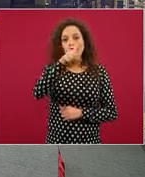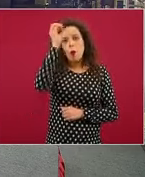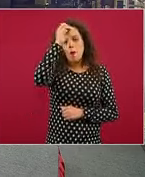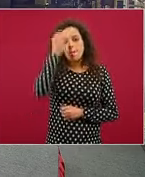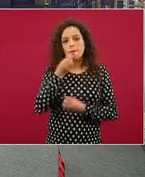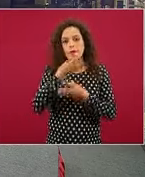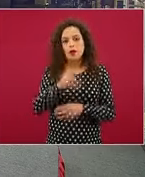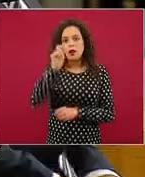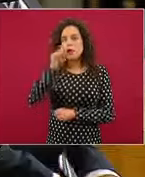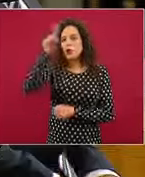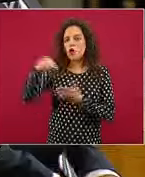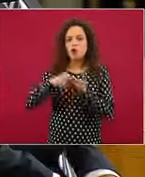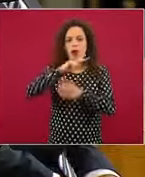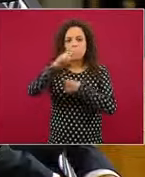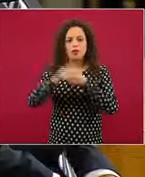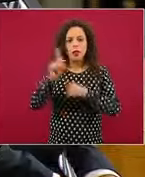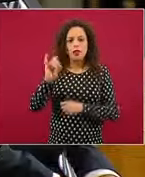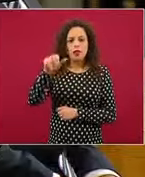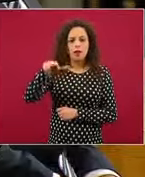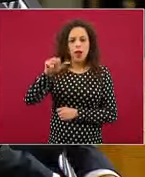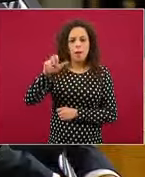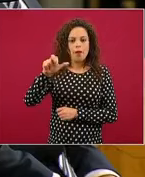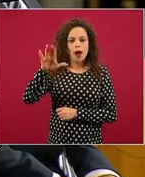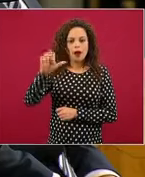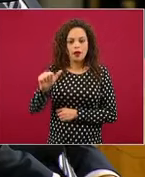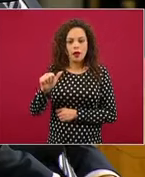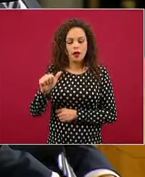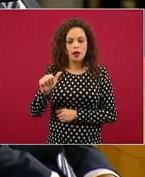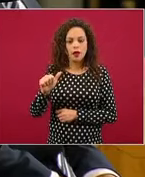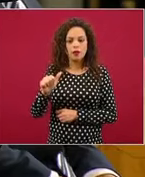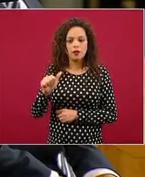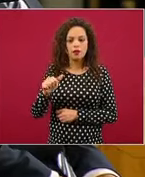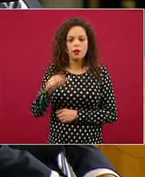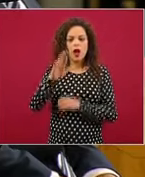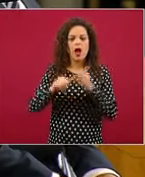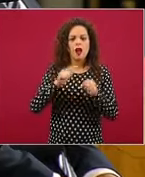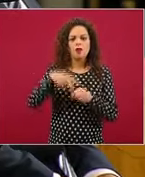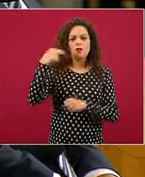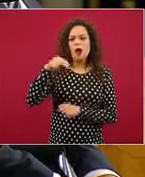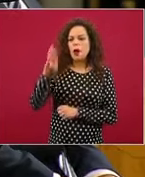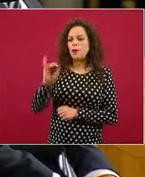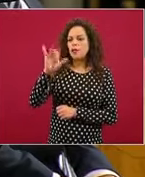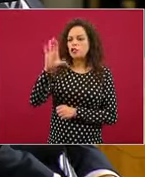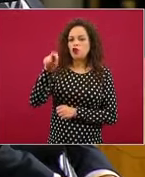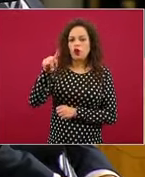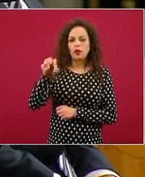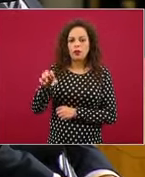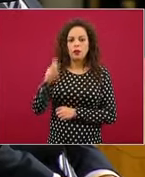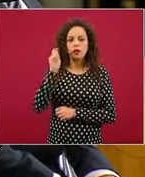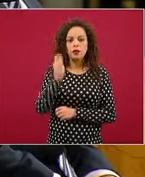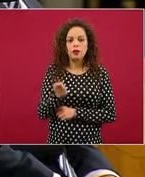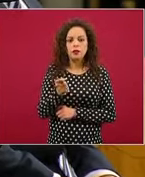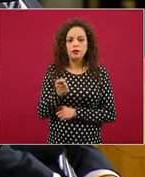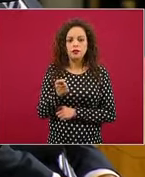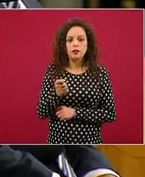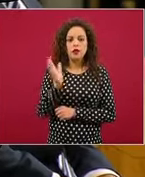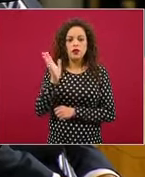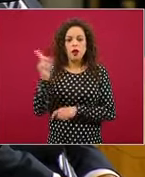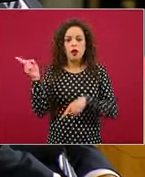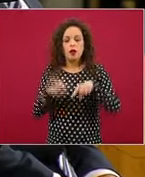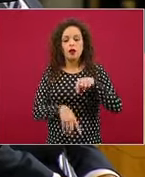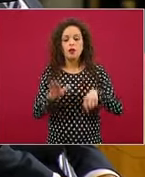en Dinamarca, que en Dinamarca han decidido pues quitar de la faz de la tierra porque